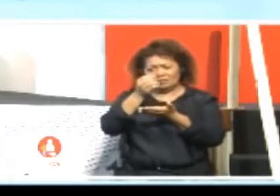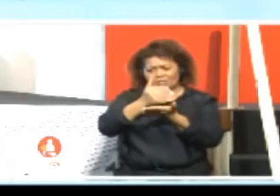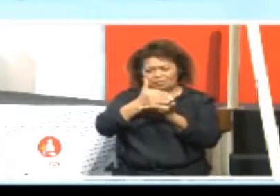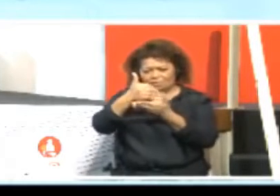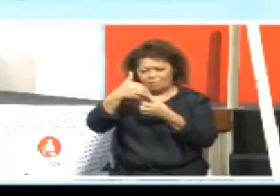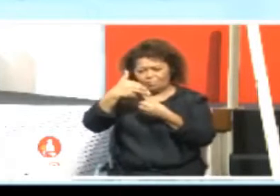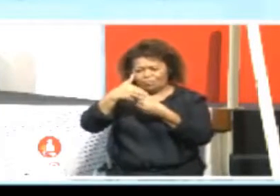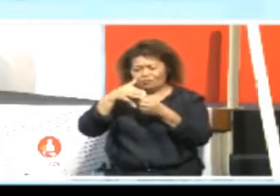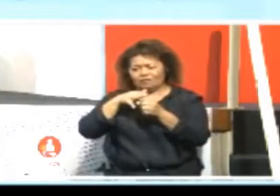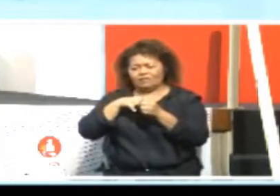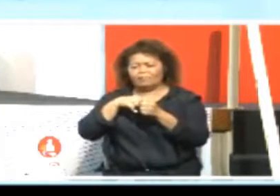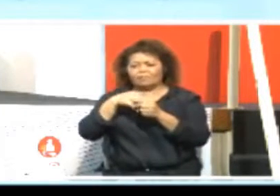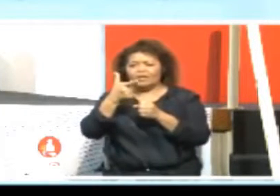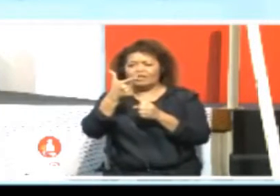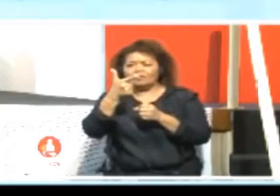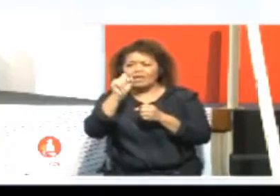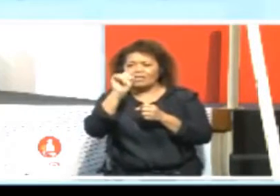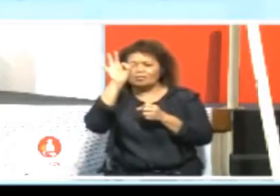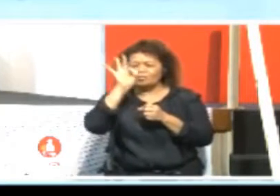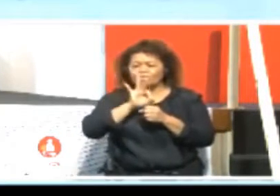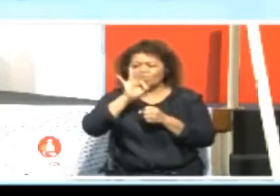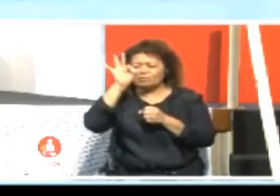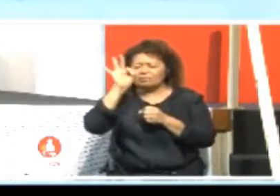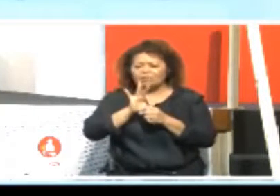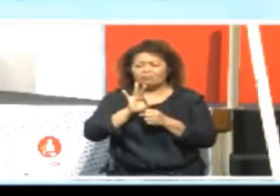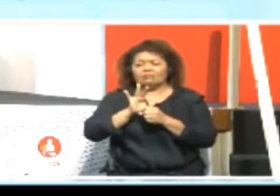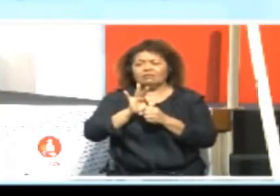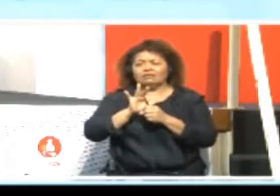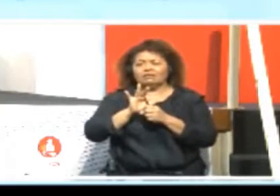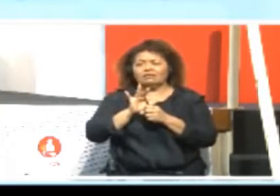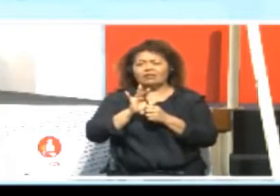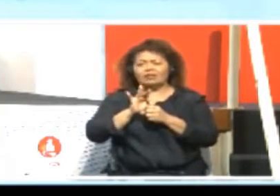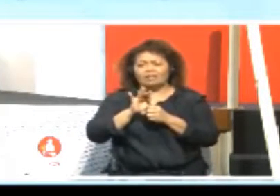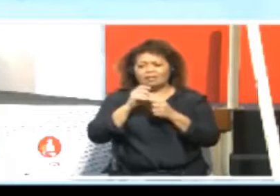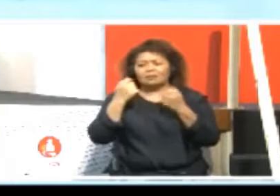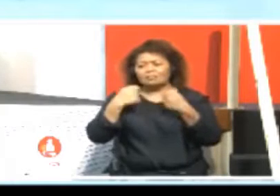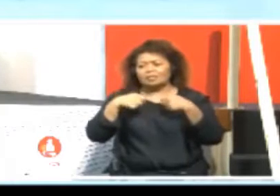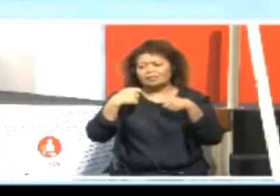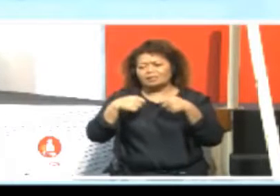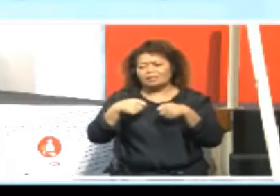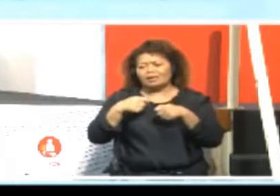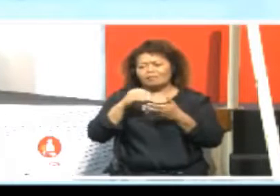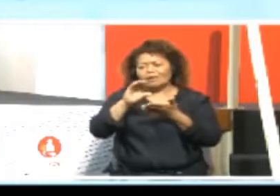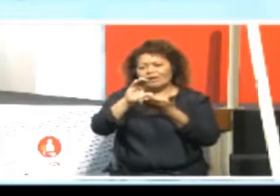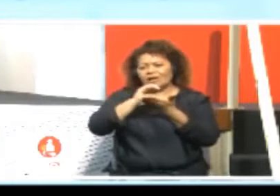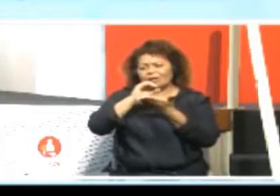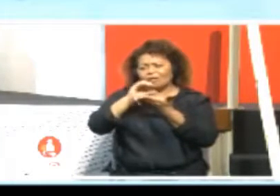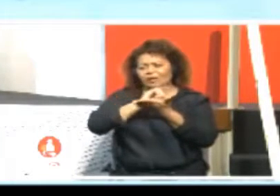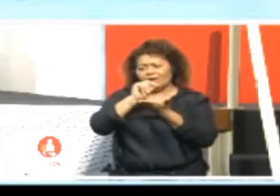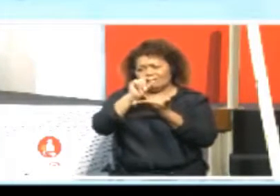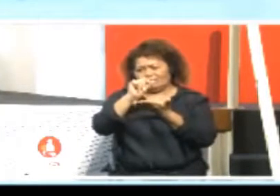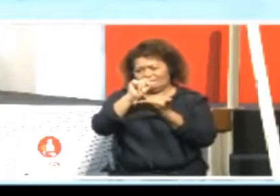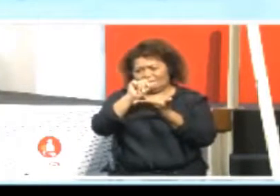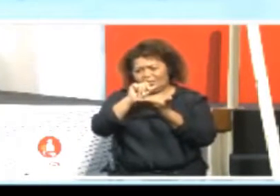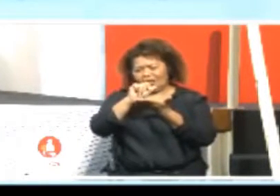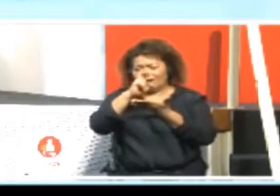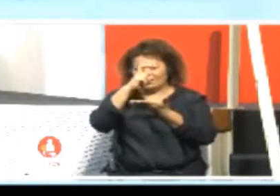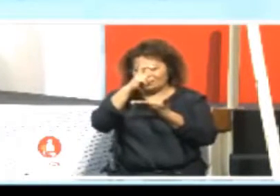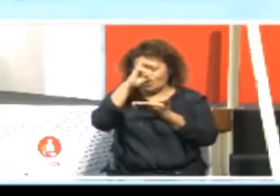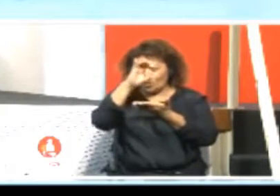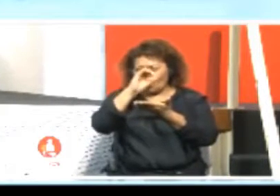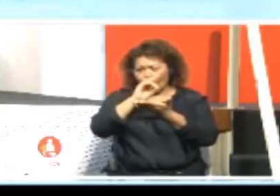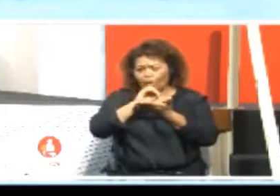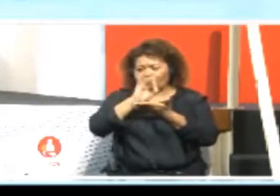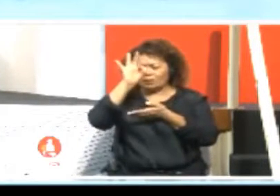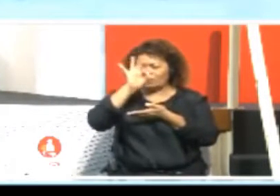lo que supuestamente tendría que recolectar, pero hay otros municipios que vemos que recogen el 50% de lo que deberían recolectar. ¿A qué se debe